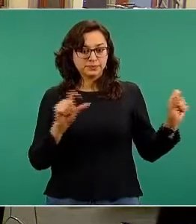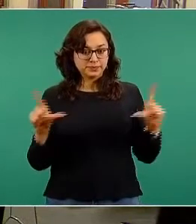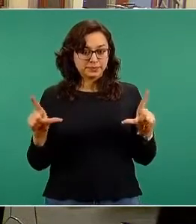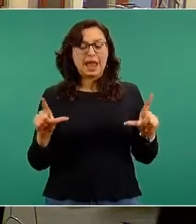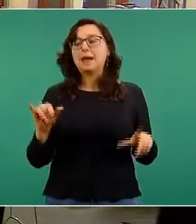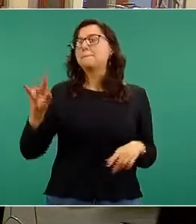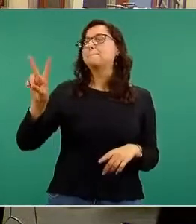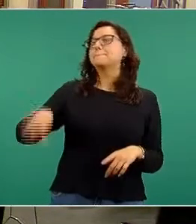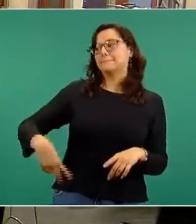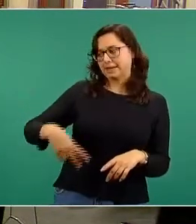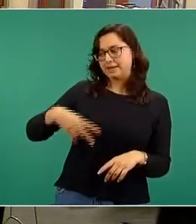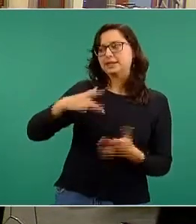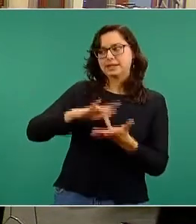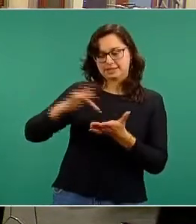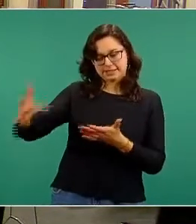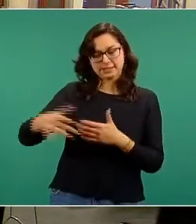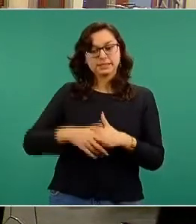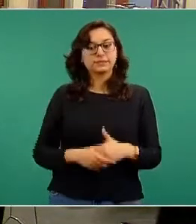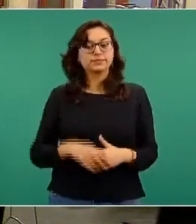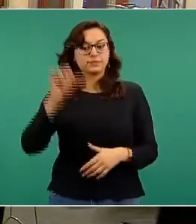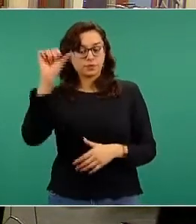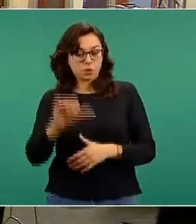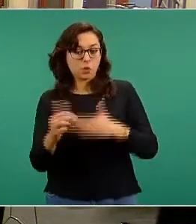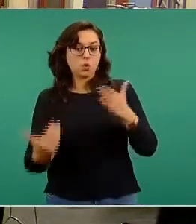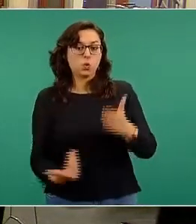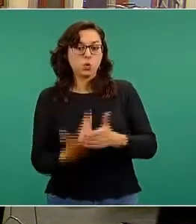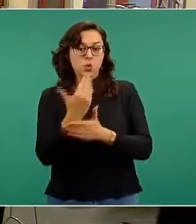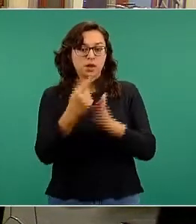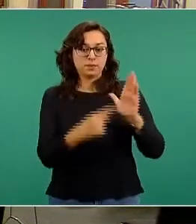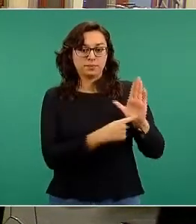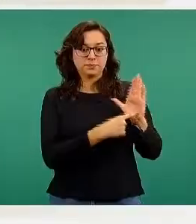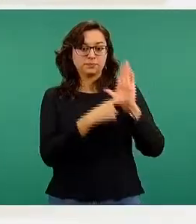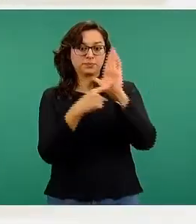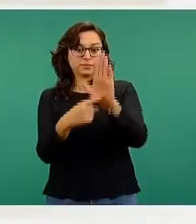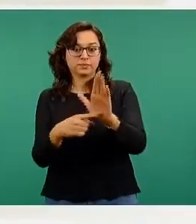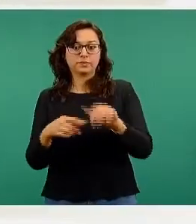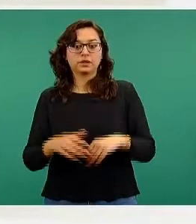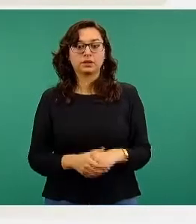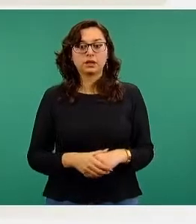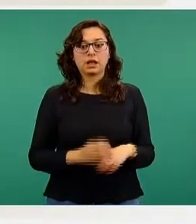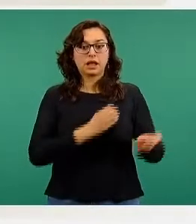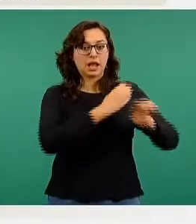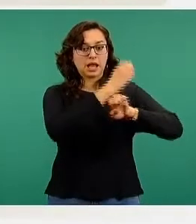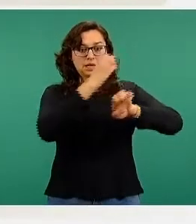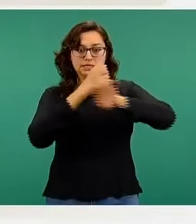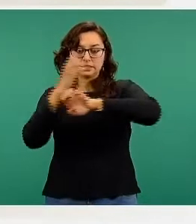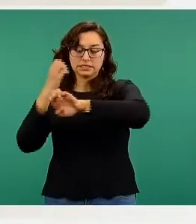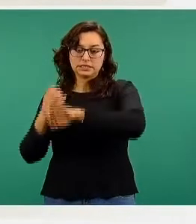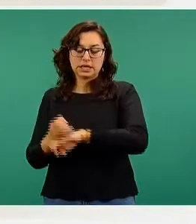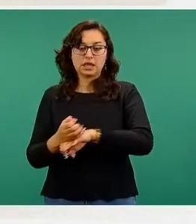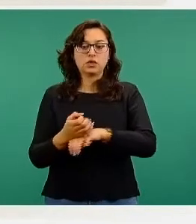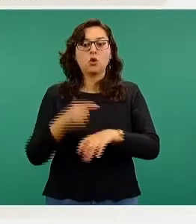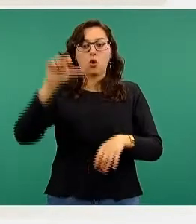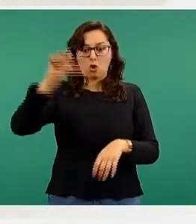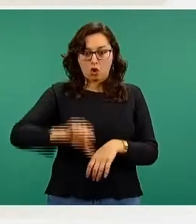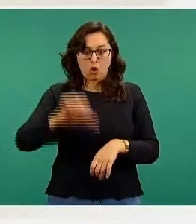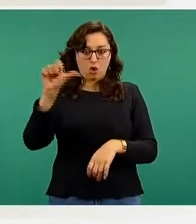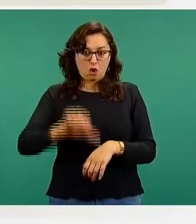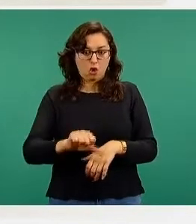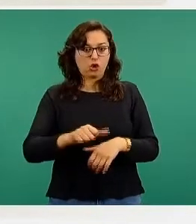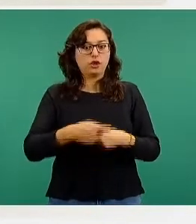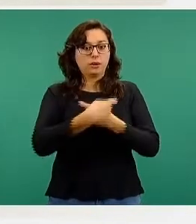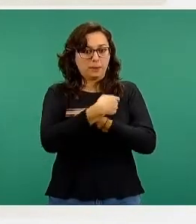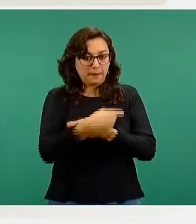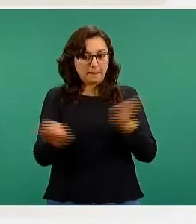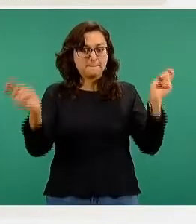Gracias. Esta es la que presentamos hoy en la mañana para la distribución estatal del paquete que llegó hoy y que